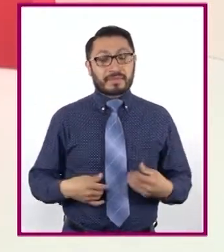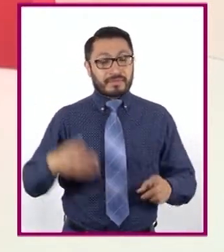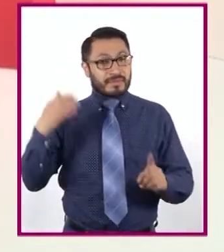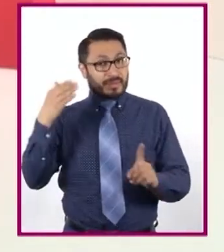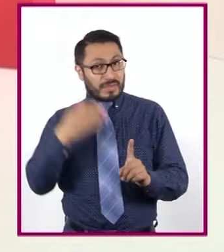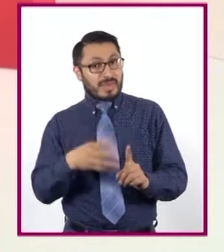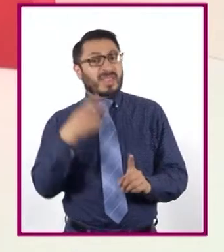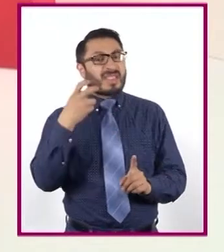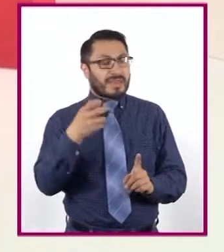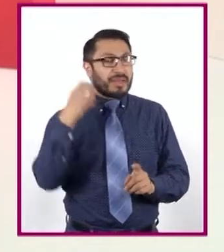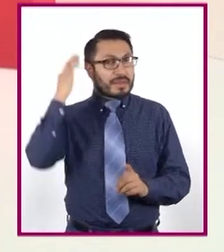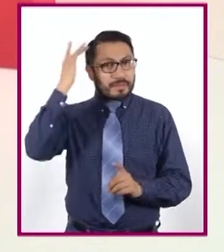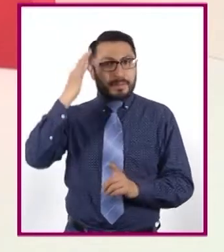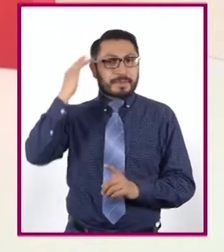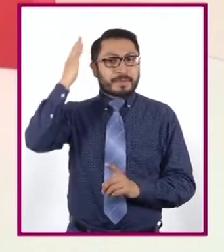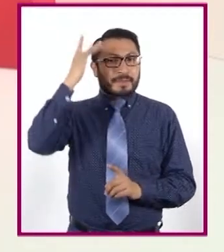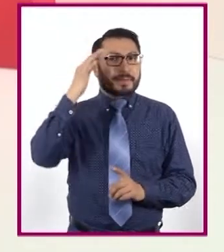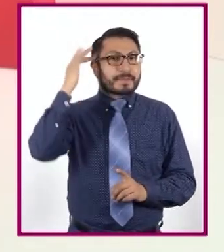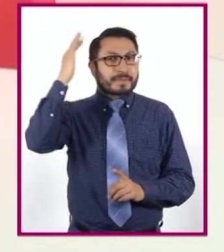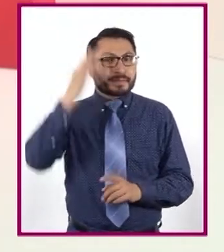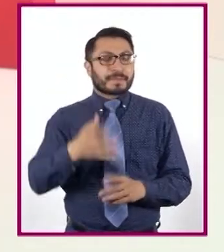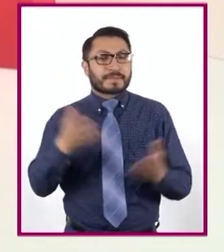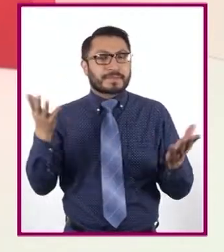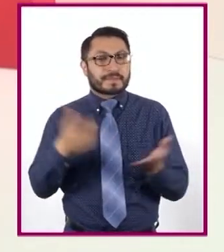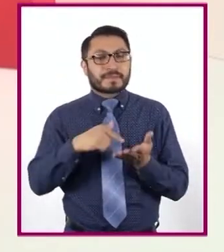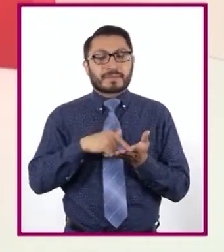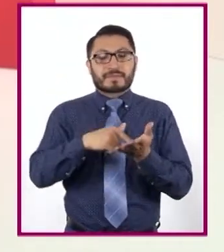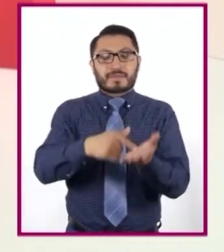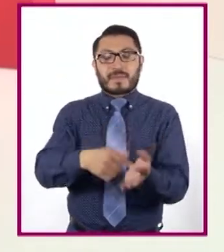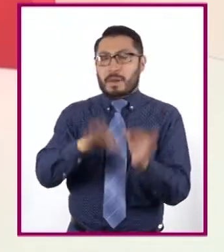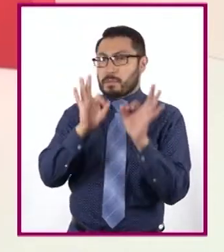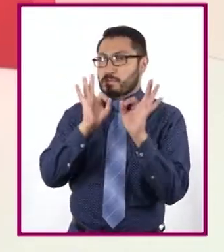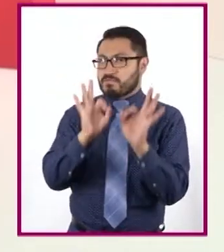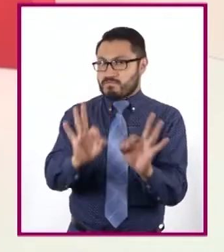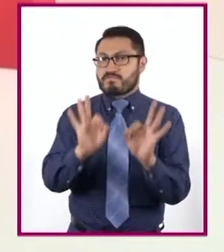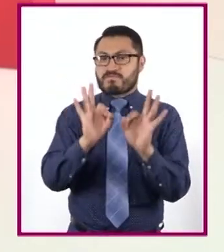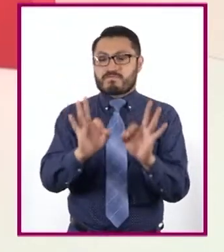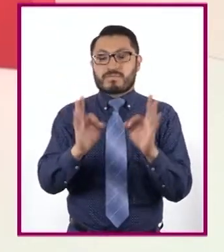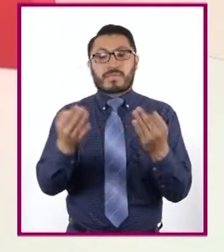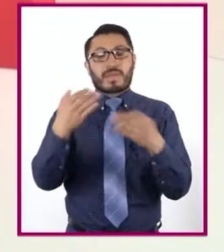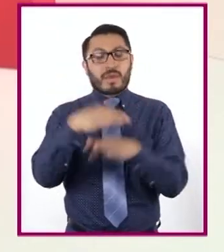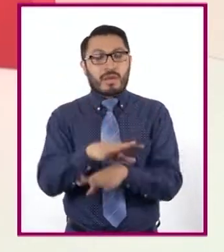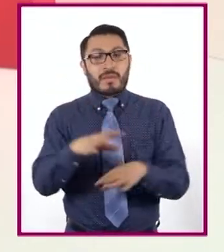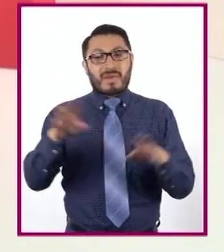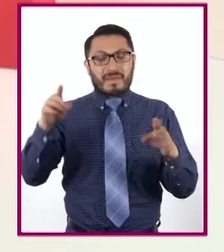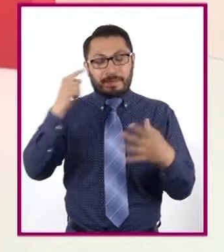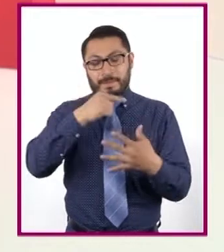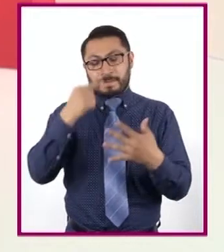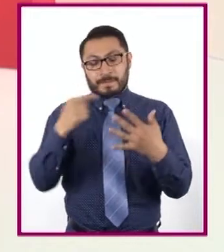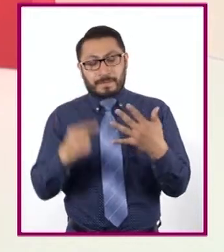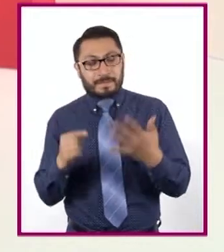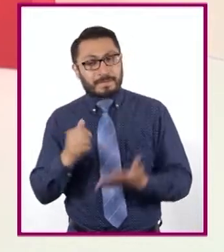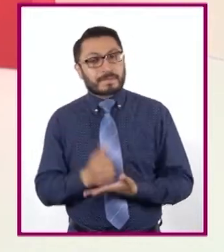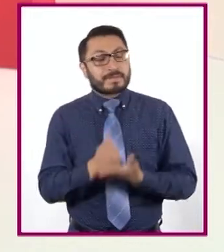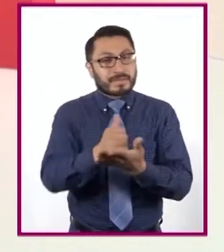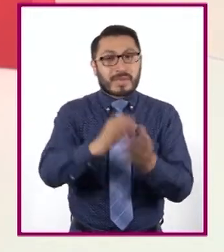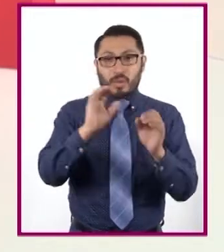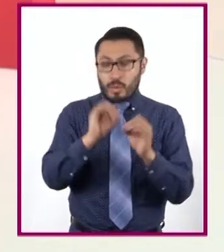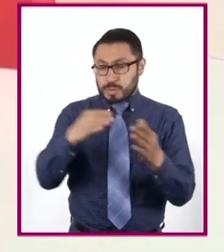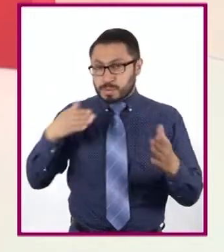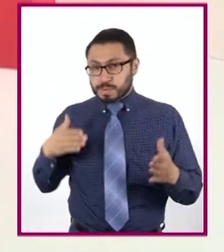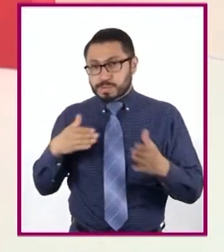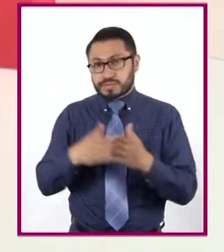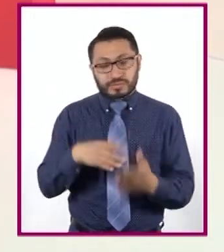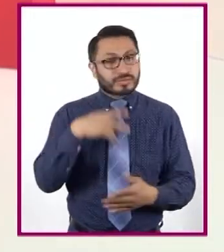cual reflexionarán y realizarán propuestas concretas acerca de los factores que favorecen y que obstaculizan